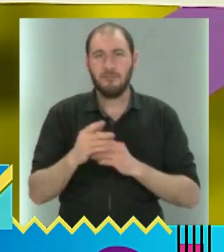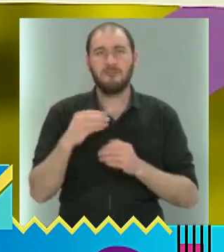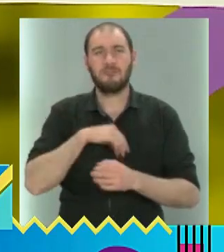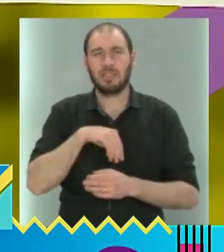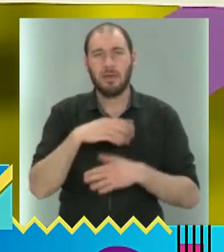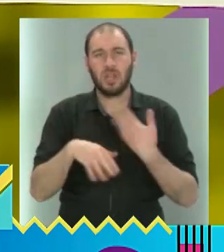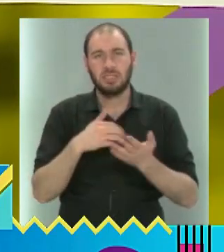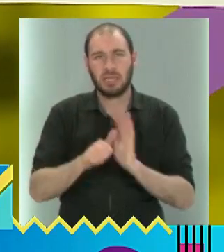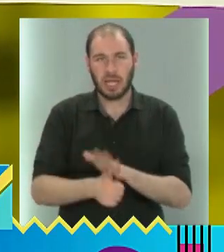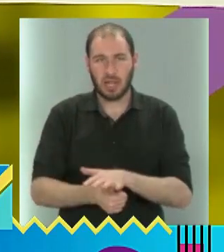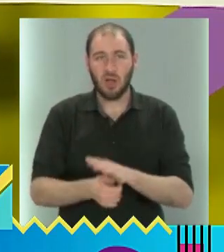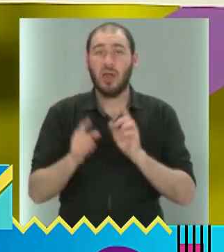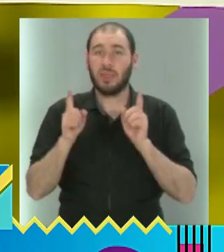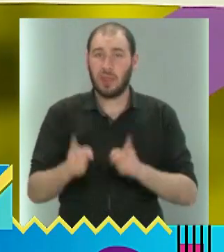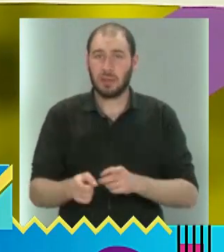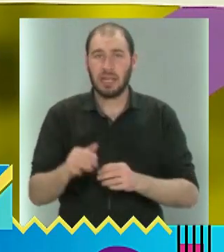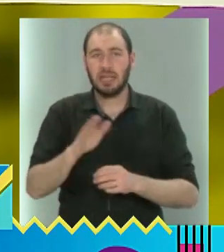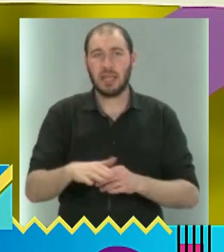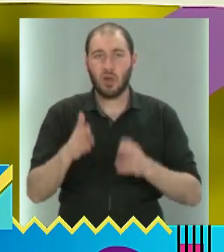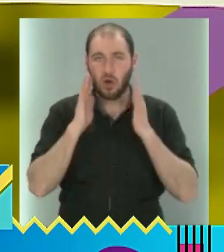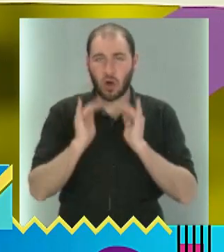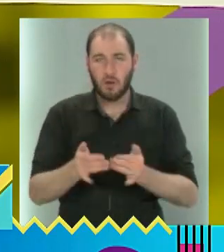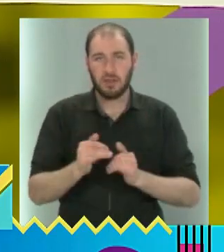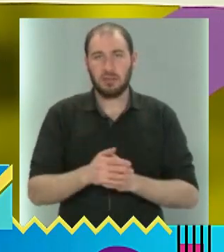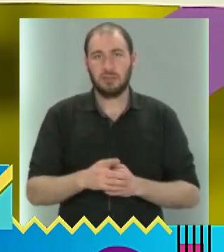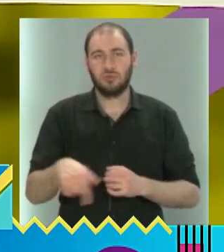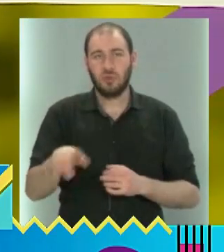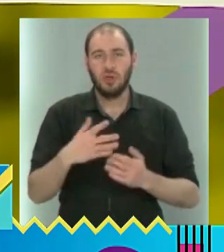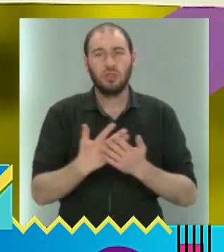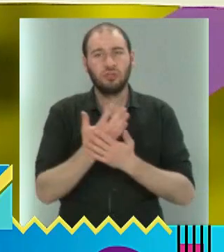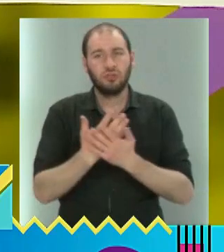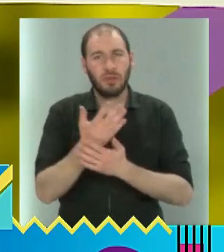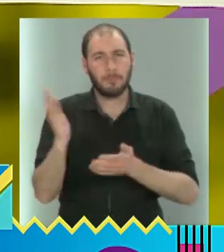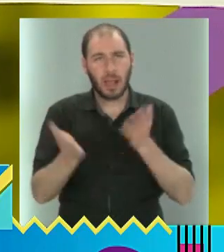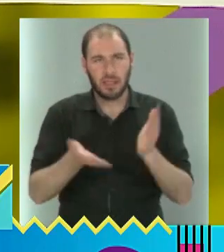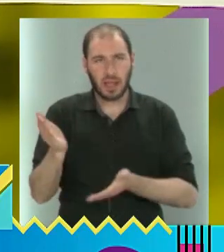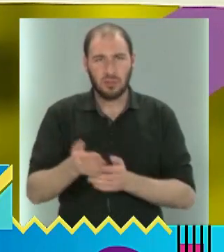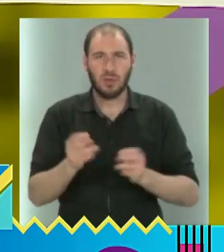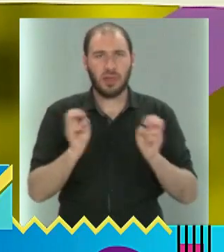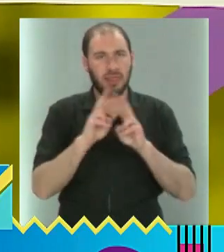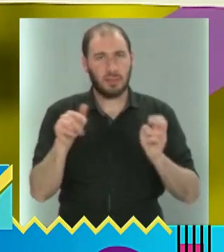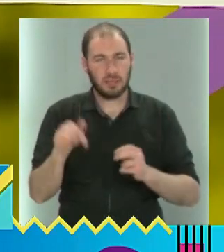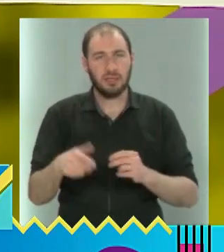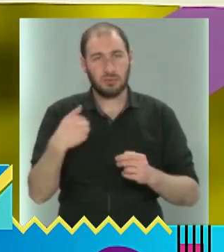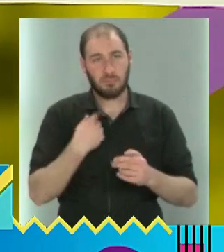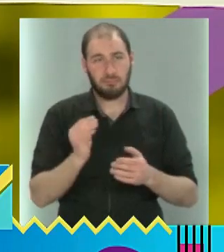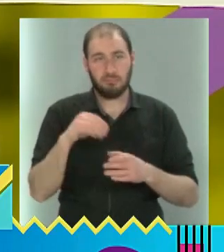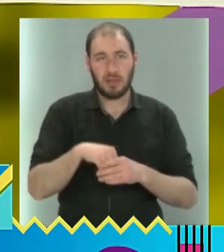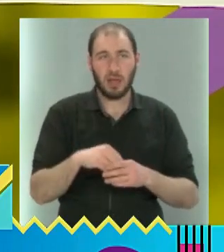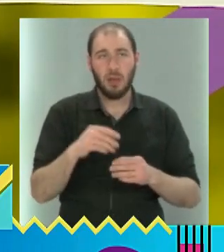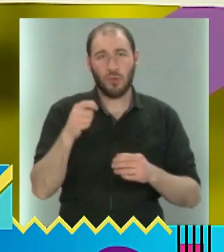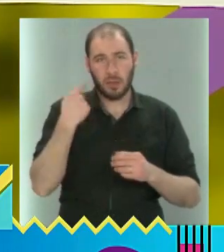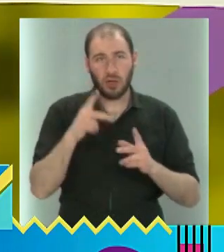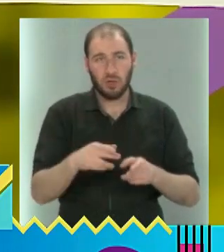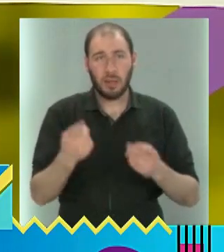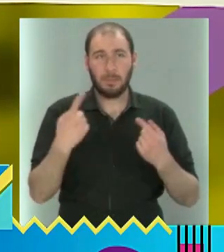víctimas de violencia de género y por supuesto también con niños, niñas y adolescentes que sufren maltrato. y en relación a esto voy a cortar un poquito el programa,